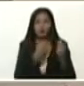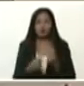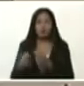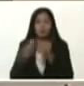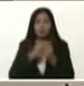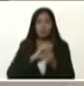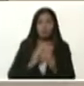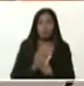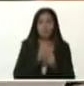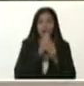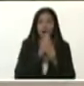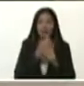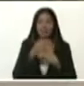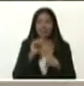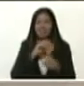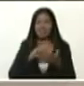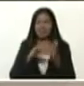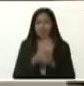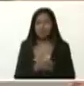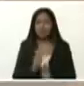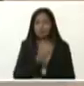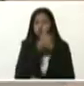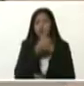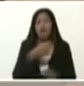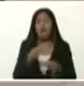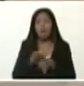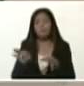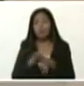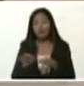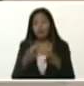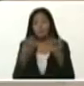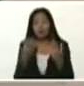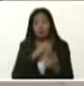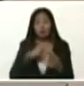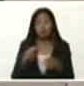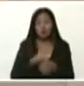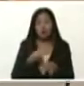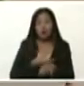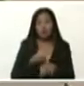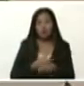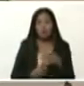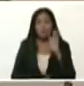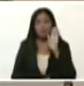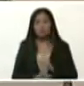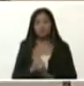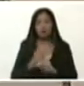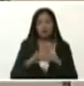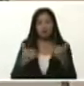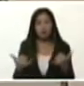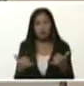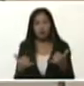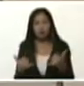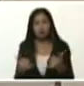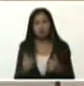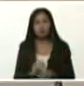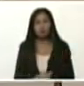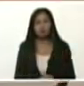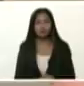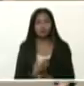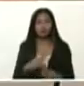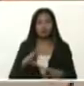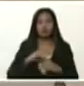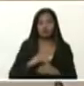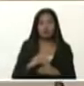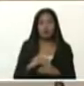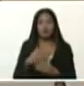petro. Creo que en manos de los gobernadores, el petro va a tener un desarrollo acelerado para la adquisición